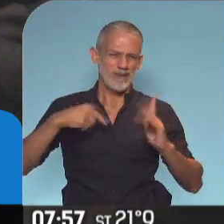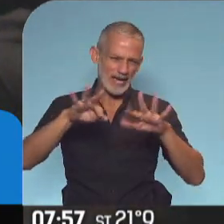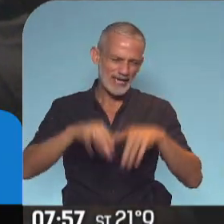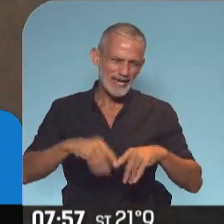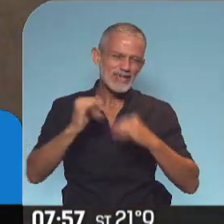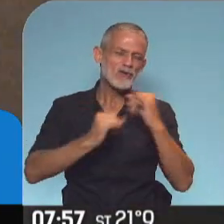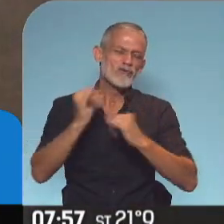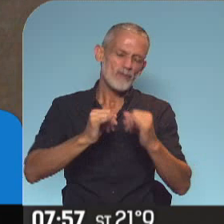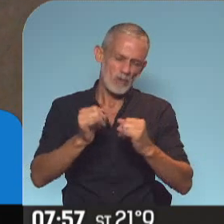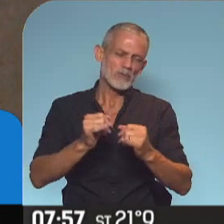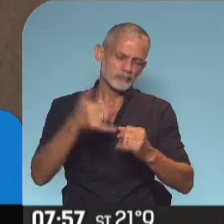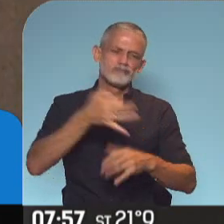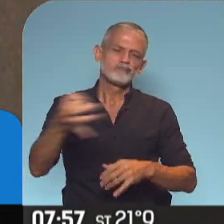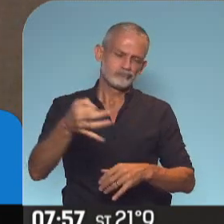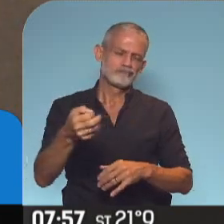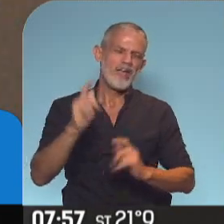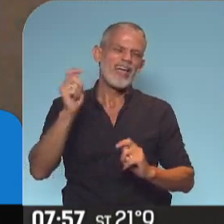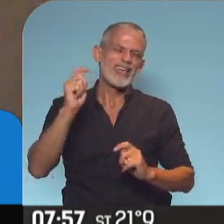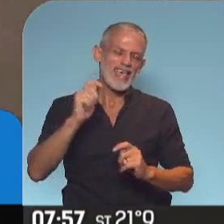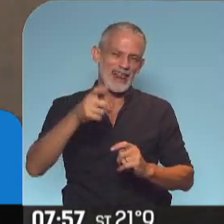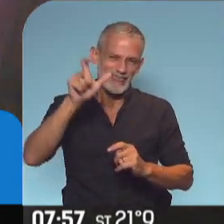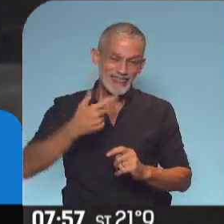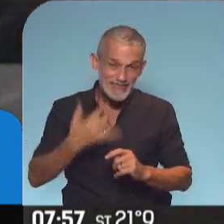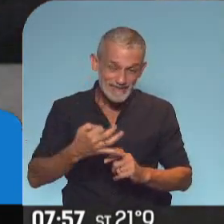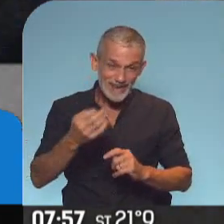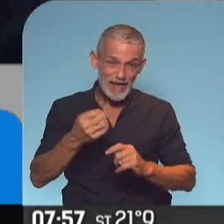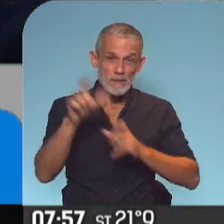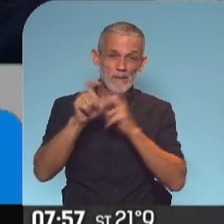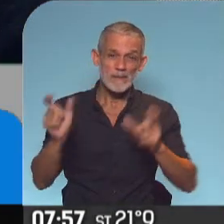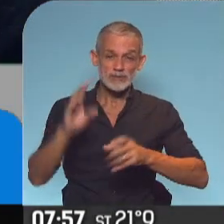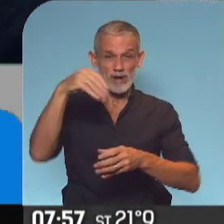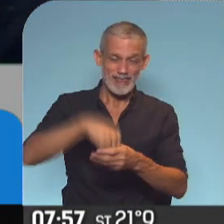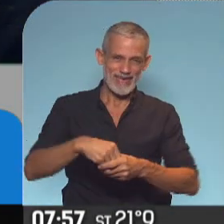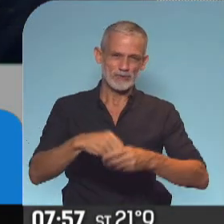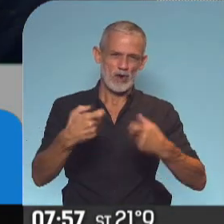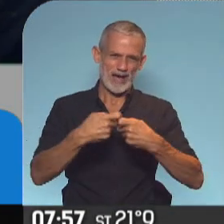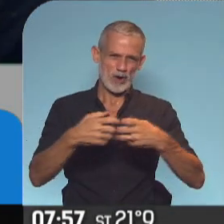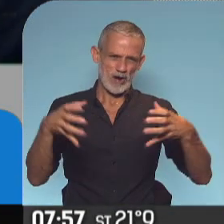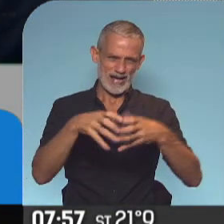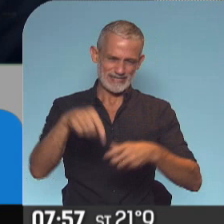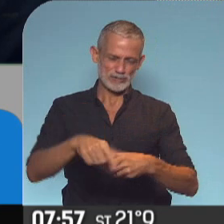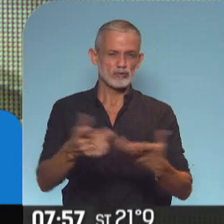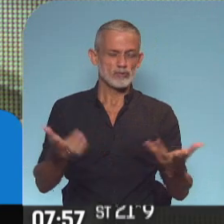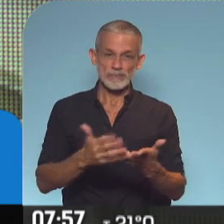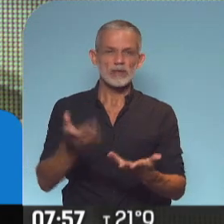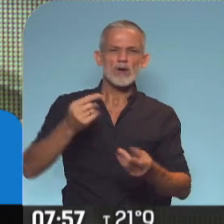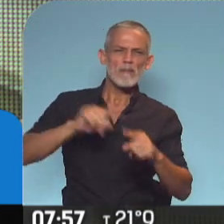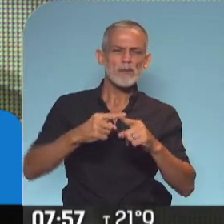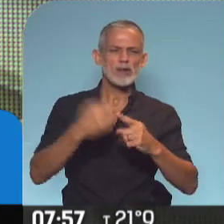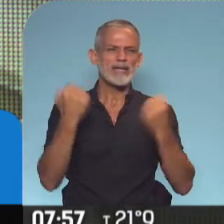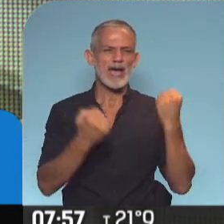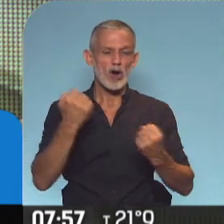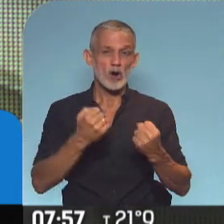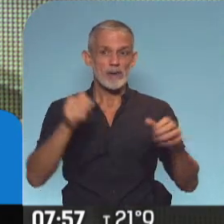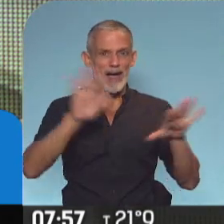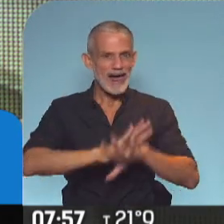SEC determinaron realmente quién era el que participaba de toda esa organización. Ahora, Olmos, por lo que usted dice, entonces no fue una política económica